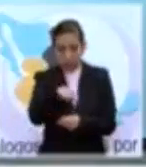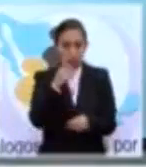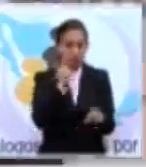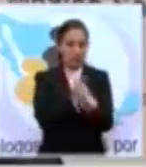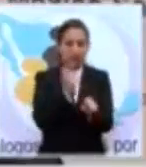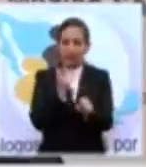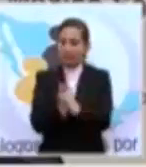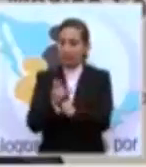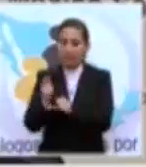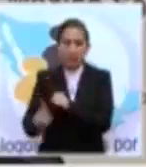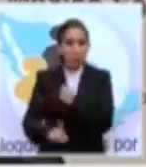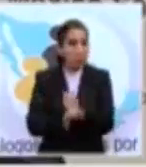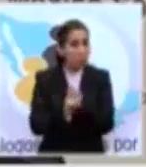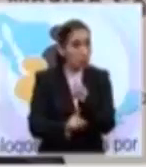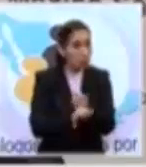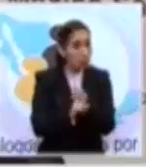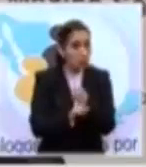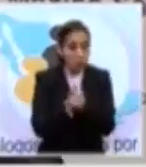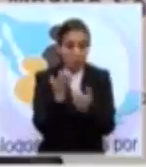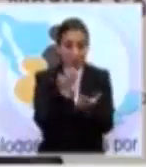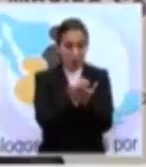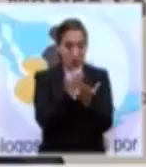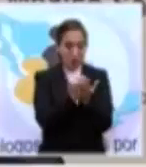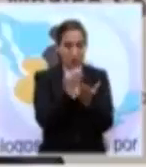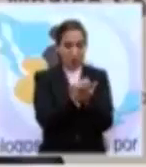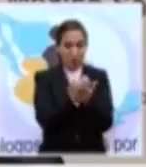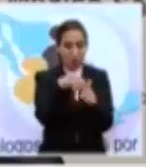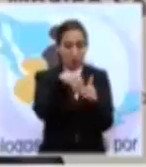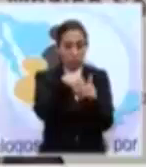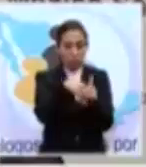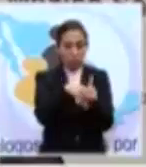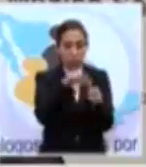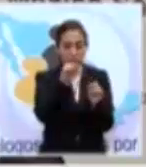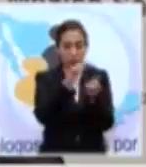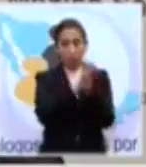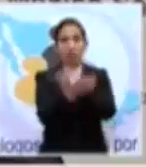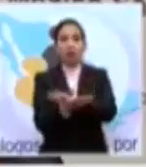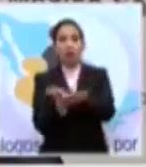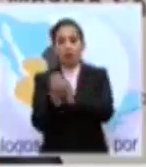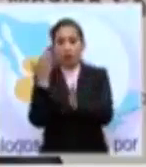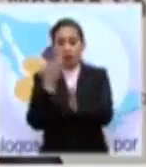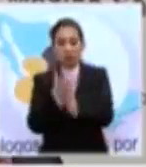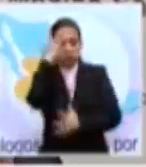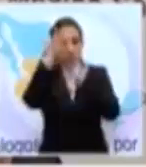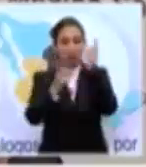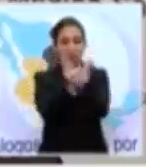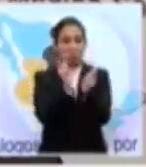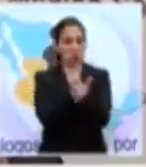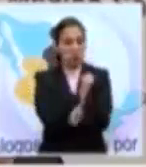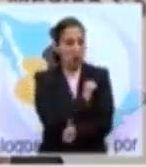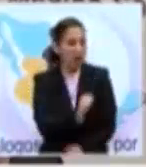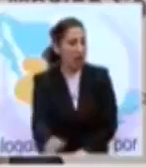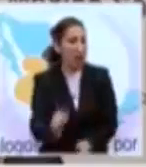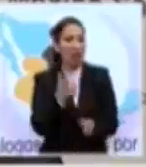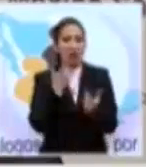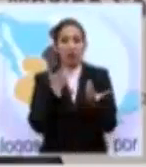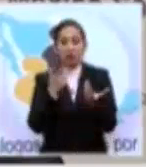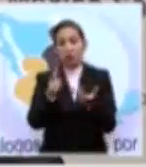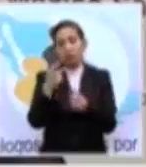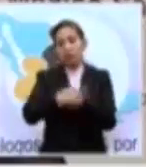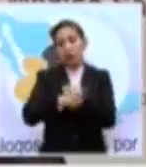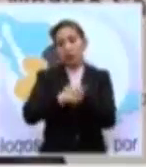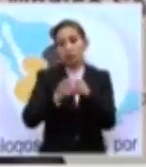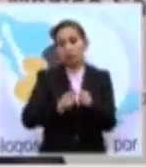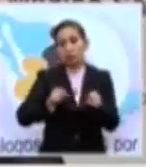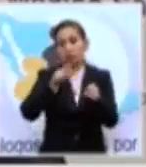lamentablemente un problema económico se convierte en un problema de inseguridad y luego se convierte en un problema social. Creo que